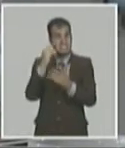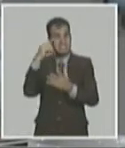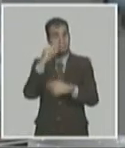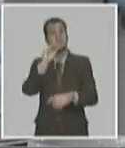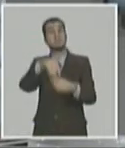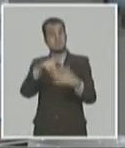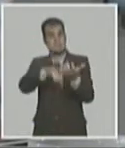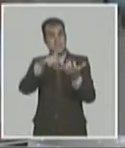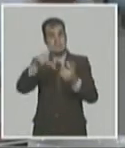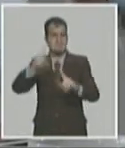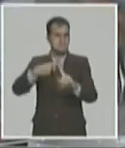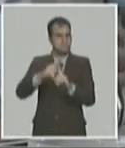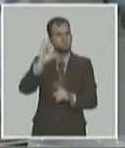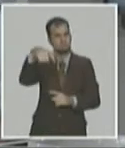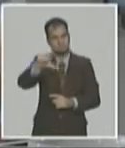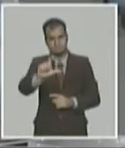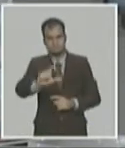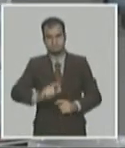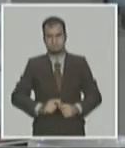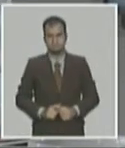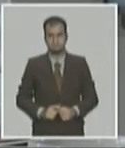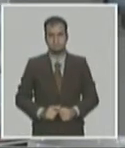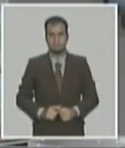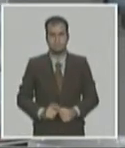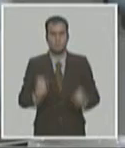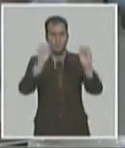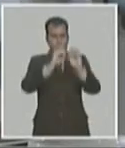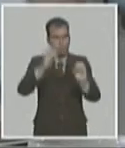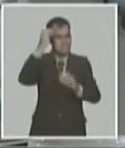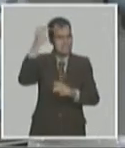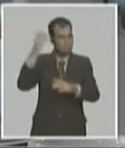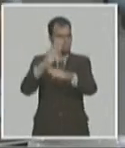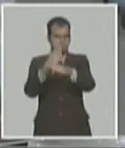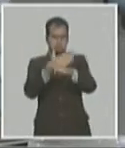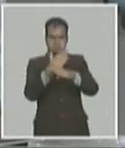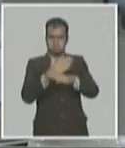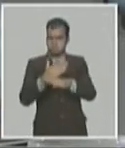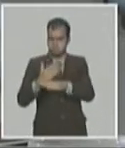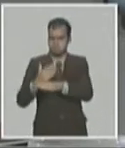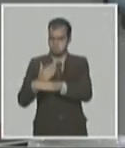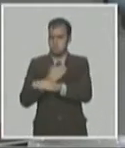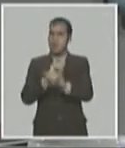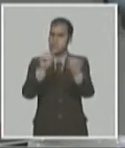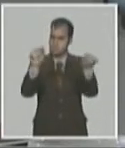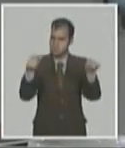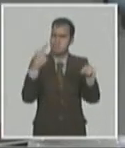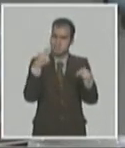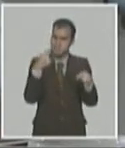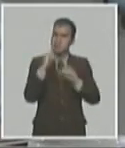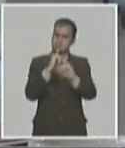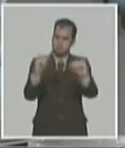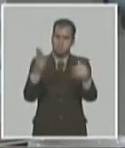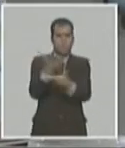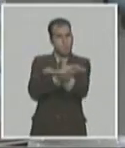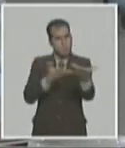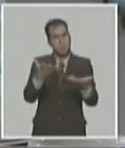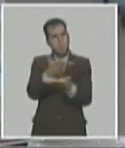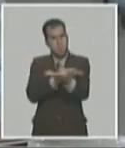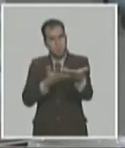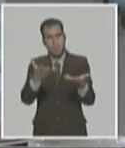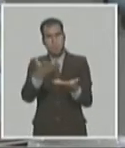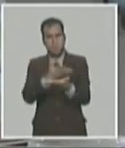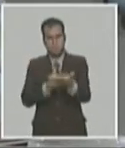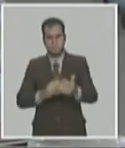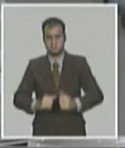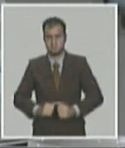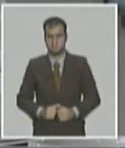Jóvenes Comunistas, de las organizaciones de masa, del Estado y del gobierno, hasta estas estructuras de base, de manera